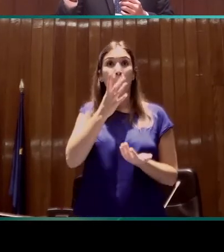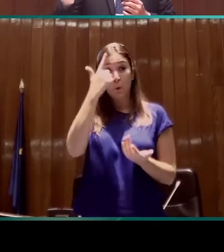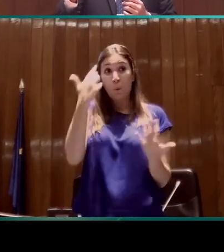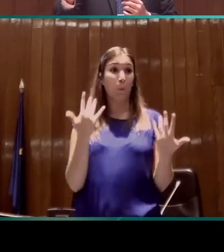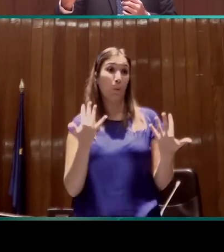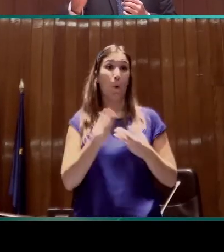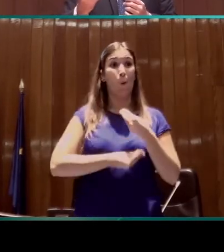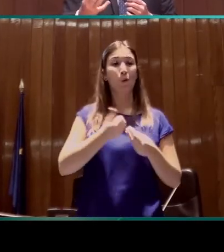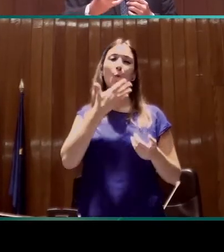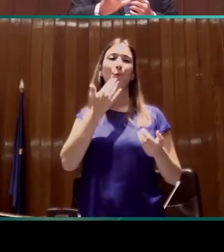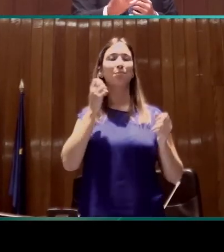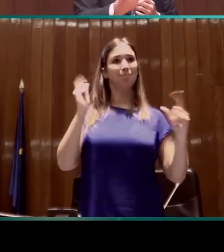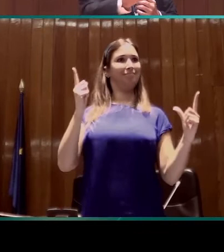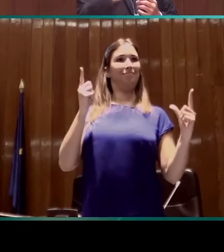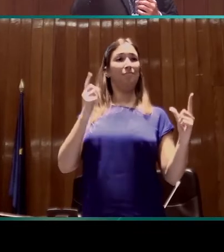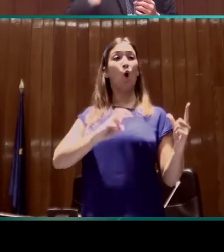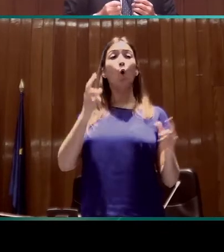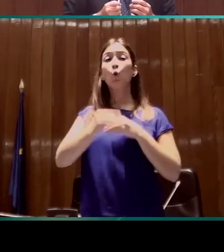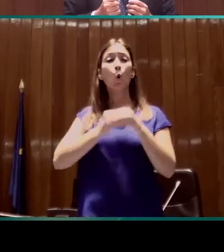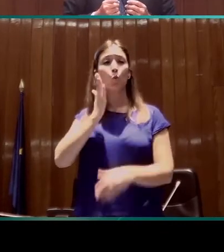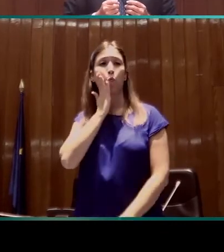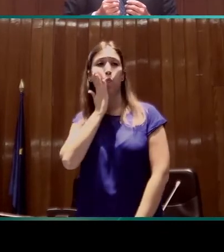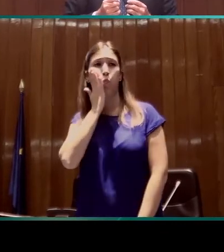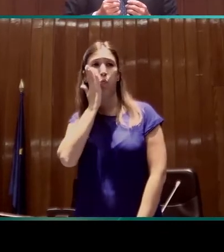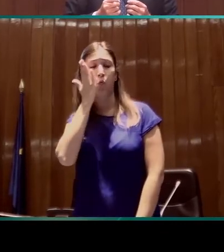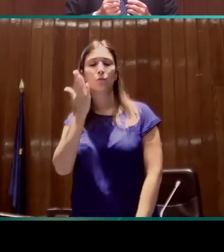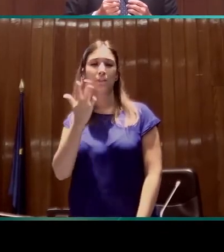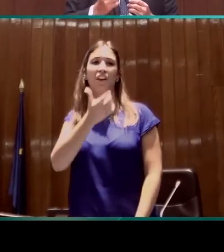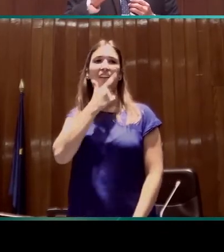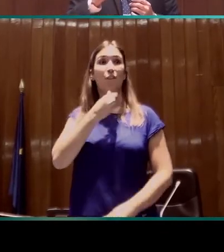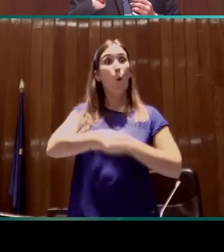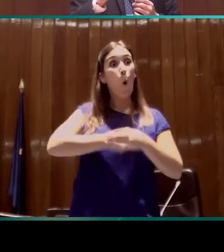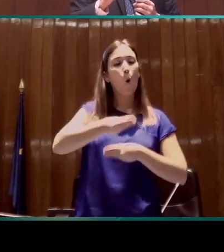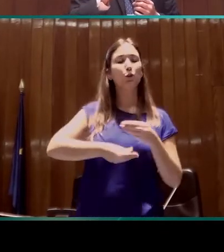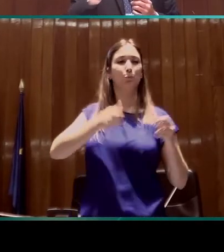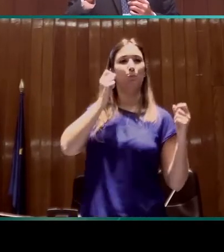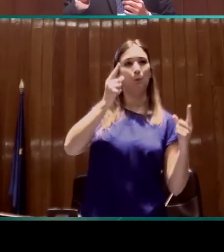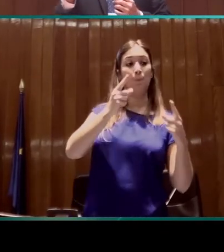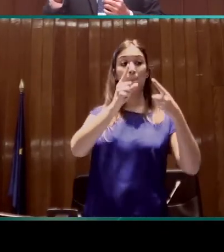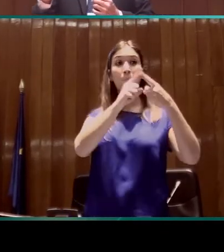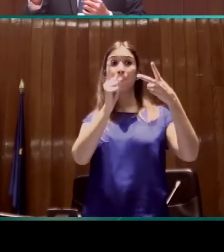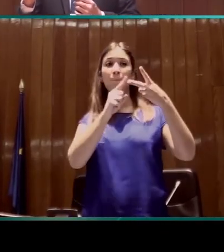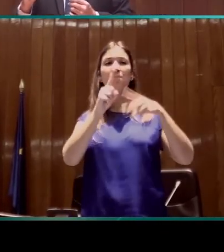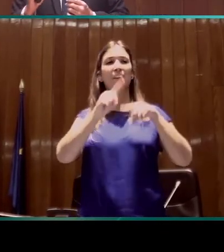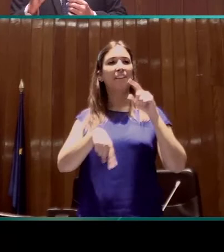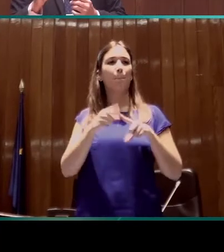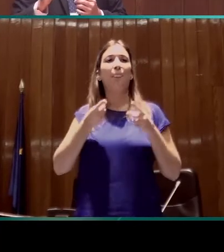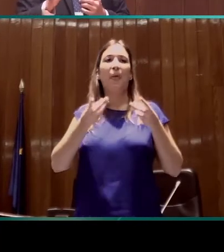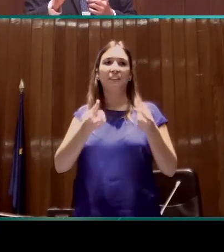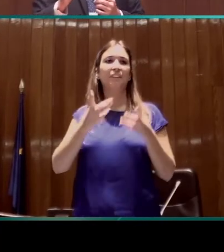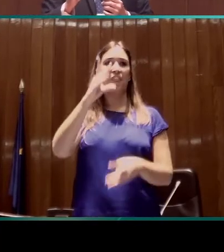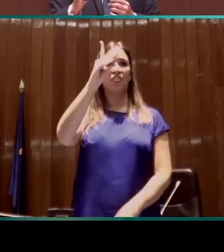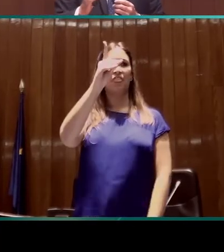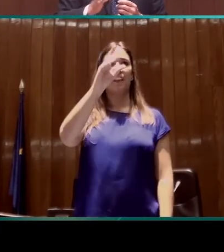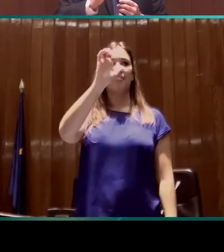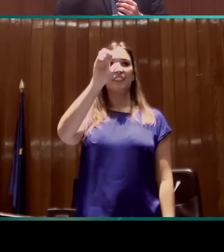tenemos más activado, más presente, por tanto, lo accedemos más fácilmente. La otra es la densidad, y la densidad